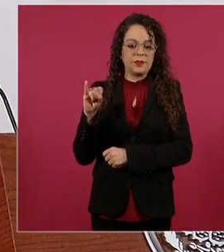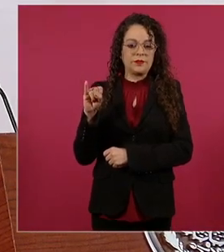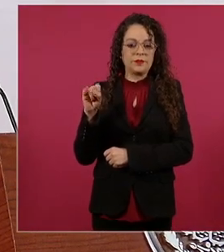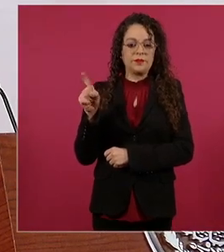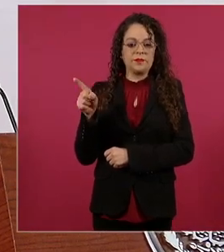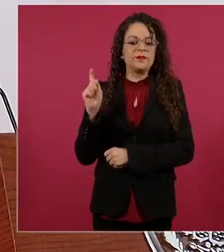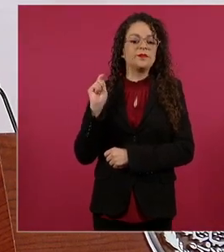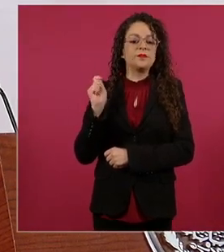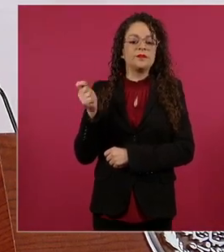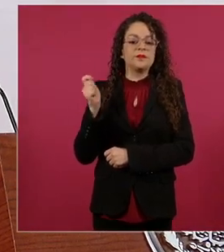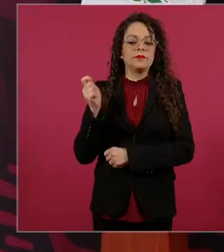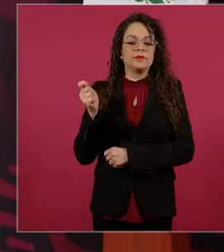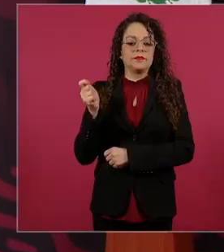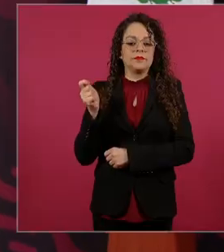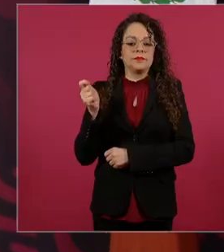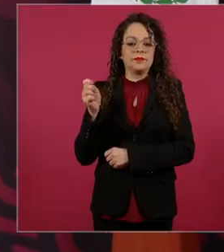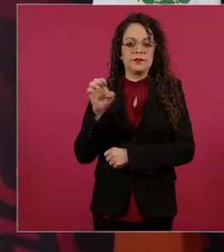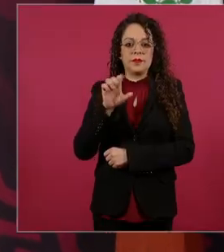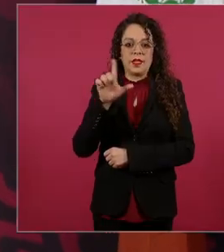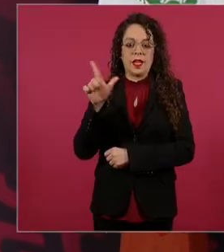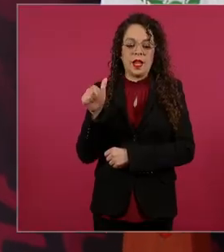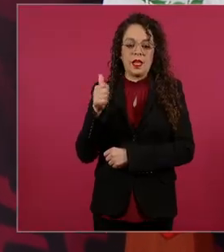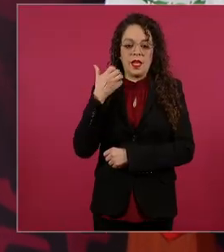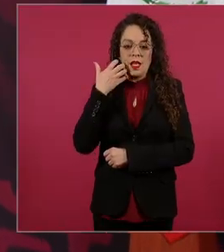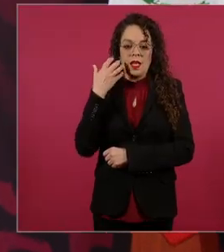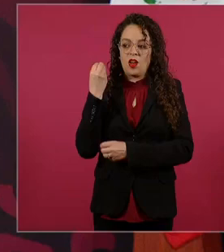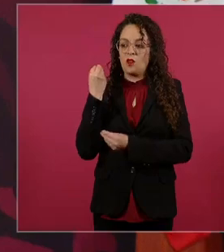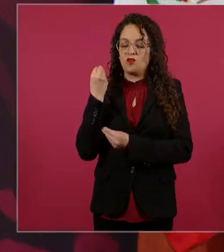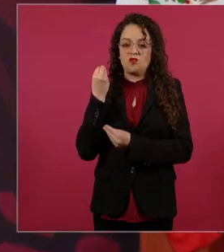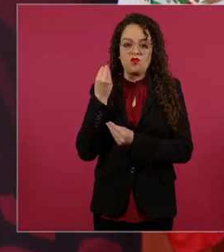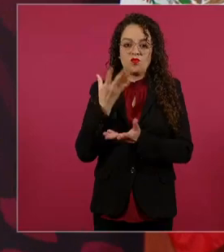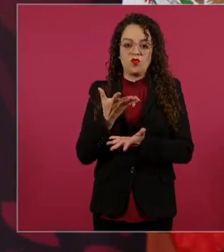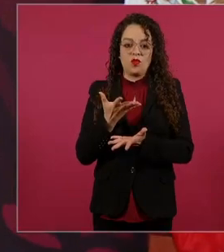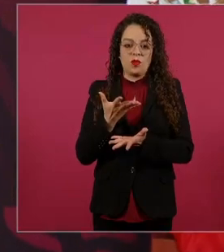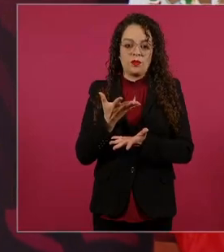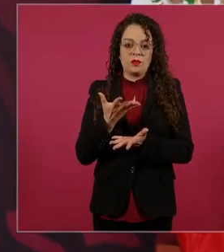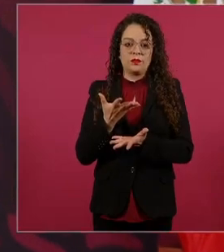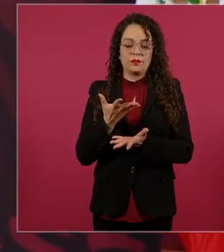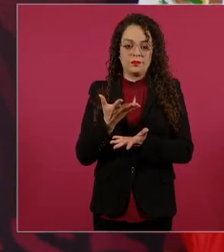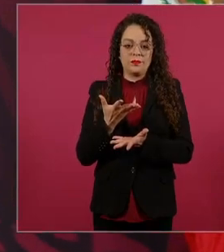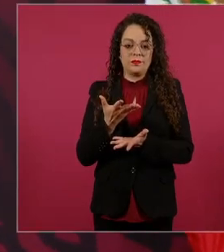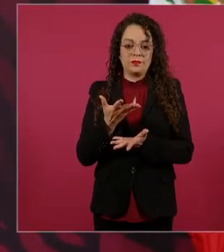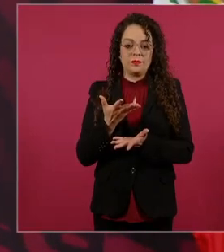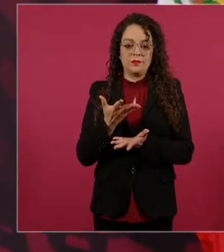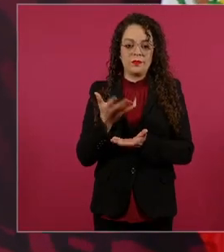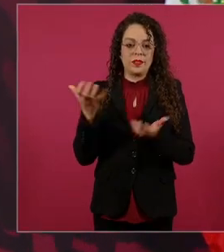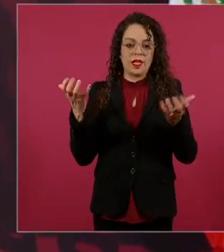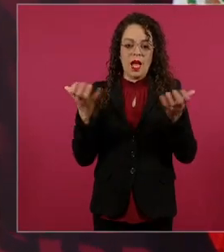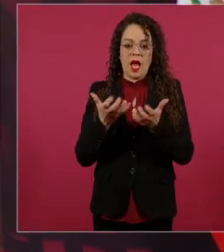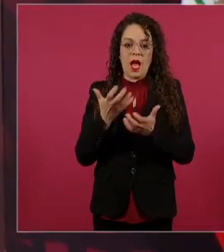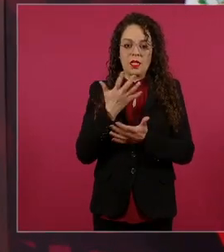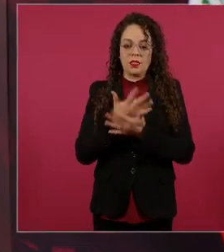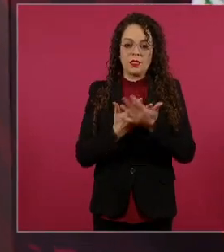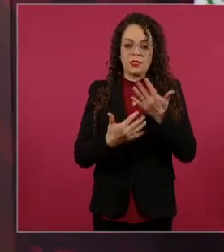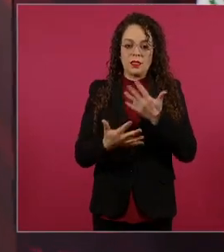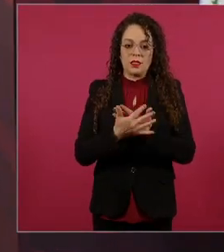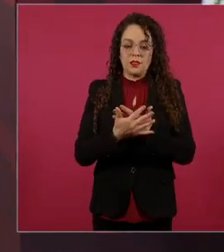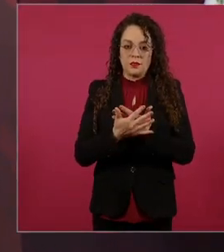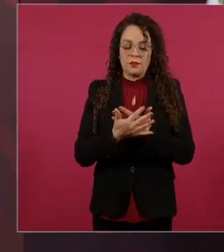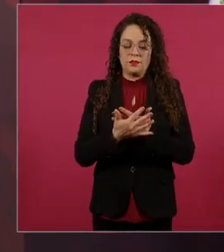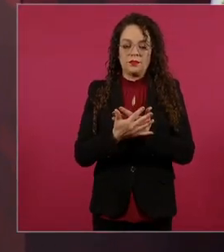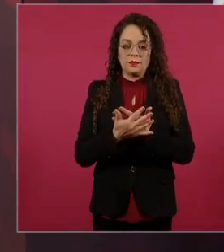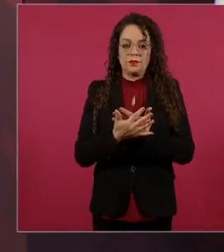de ella este hizo hizo algo